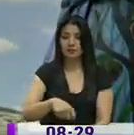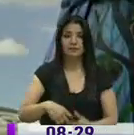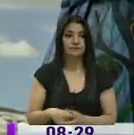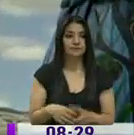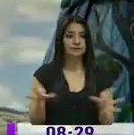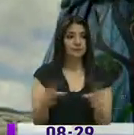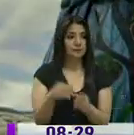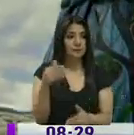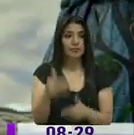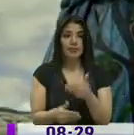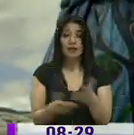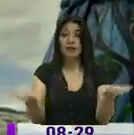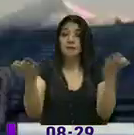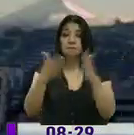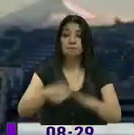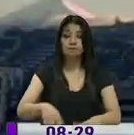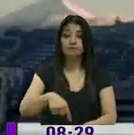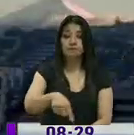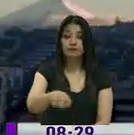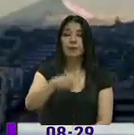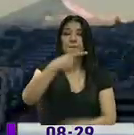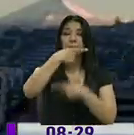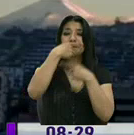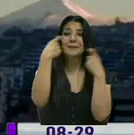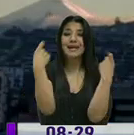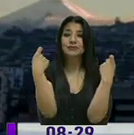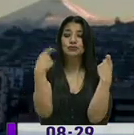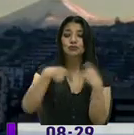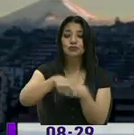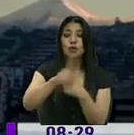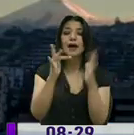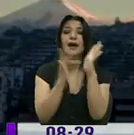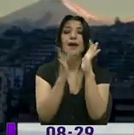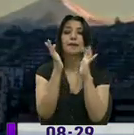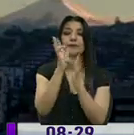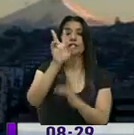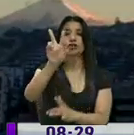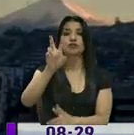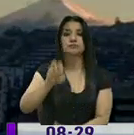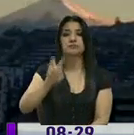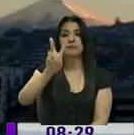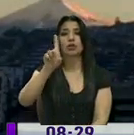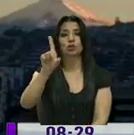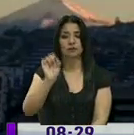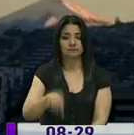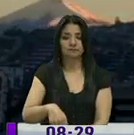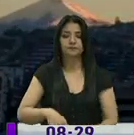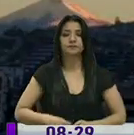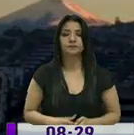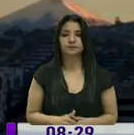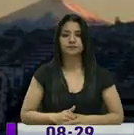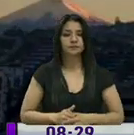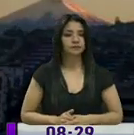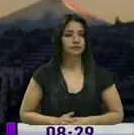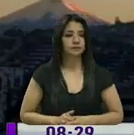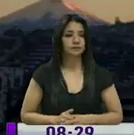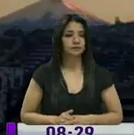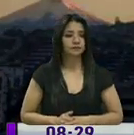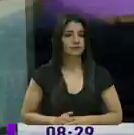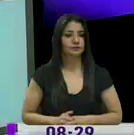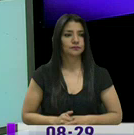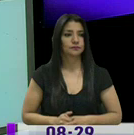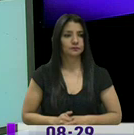proceso culminaría entre finales de marzo e inicios de abril del próximo año en quito informó andreas orbe